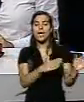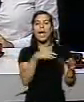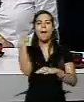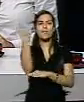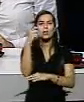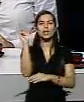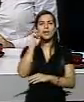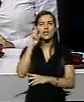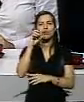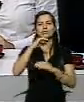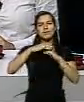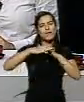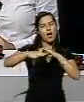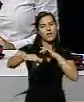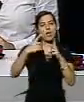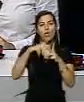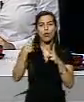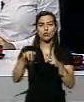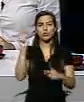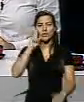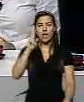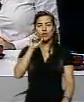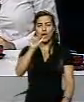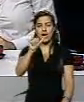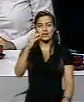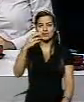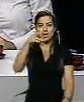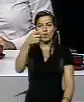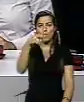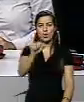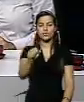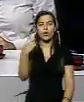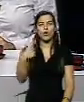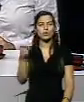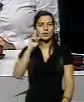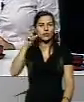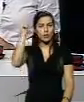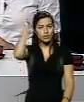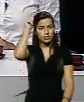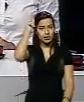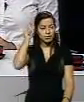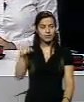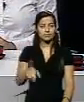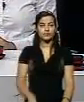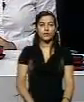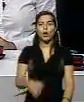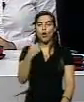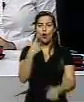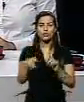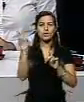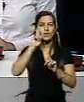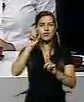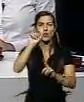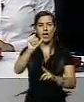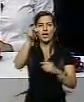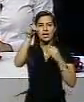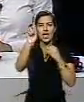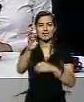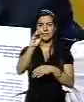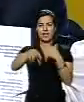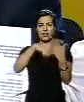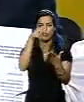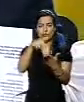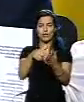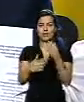Radio Bolivariana. Achagua Sin Frontera. Cume Careme Radio Indígena Parroquia Huachara. AN Radio. La